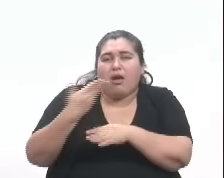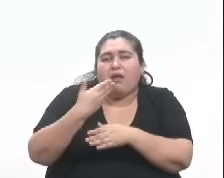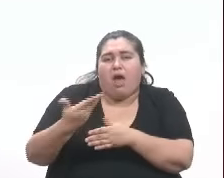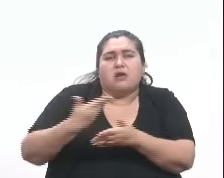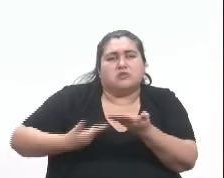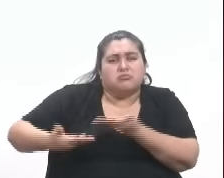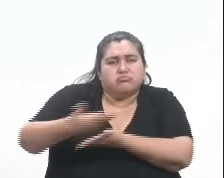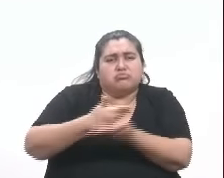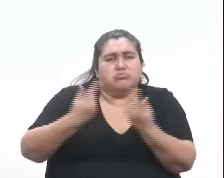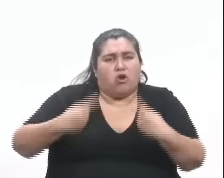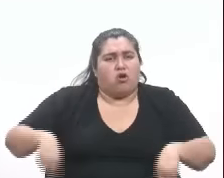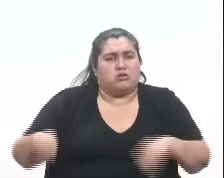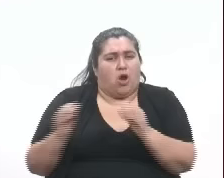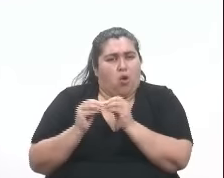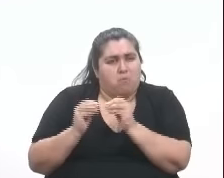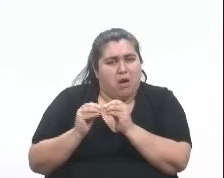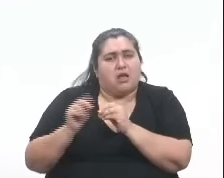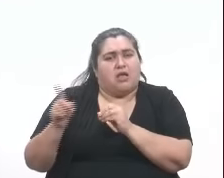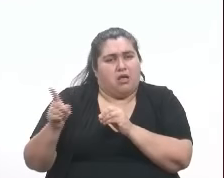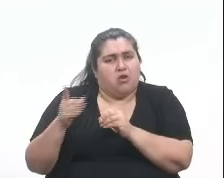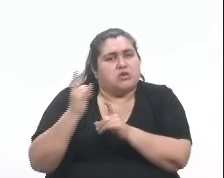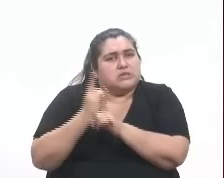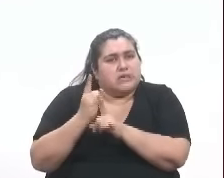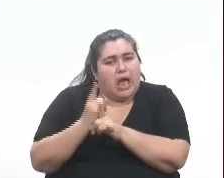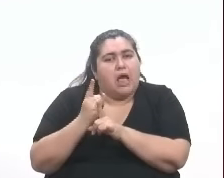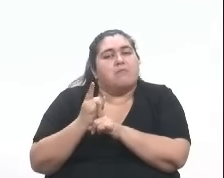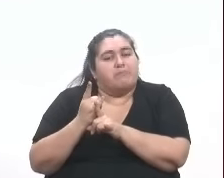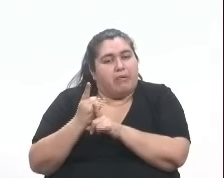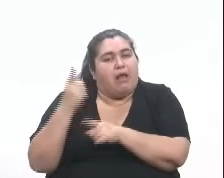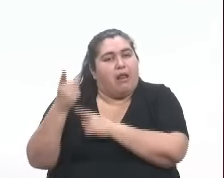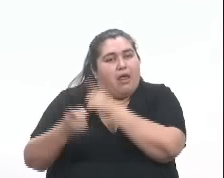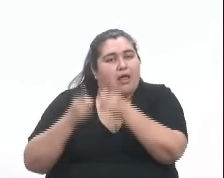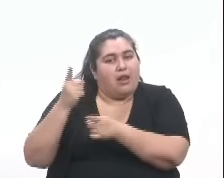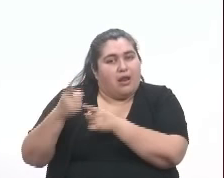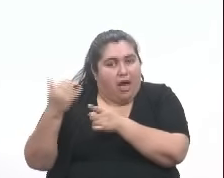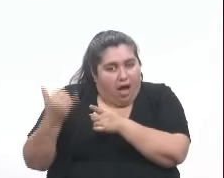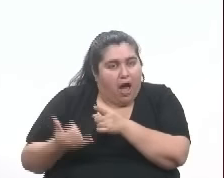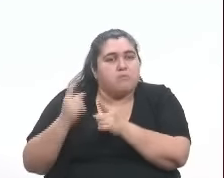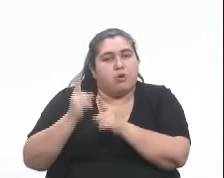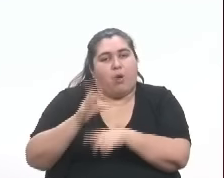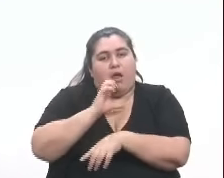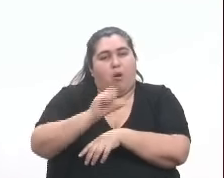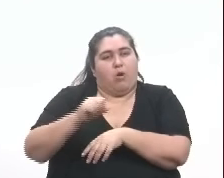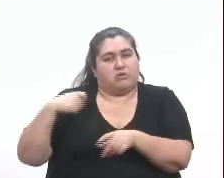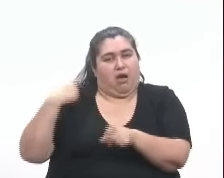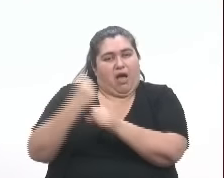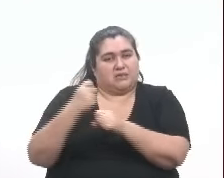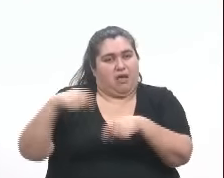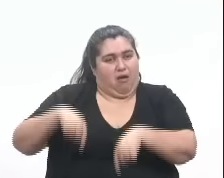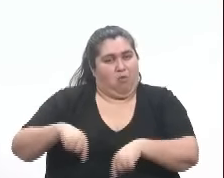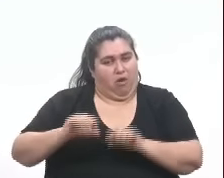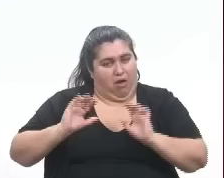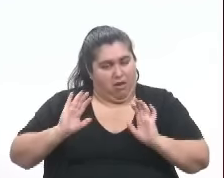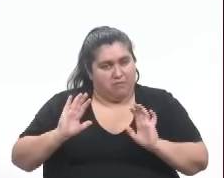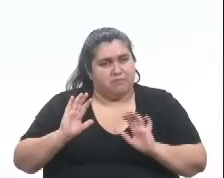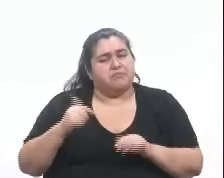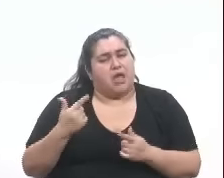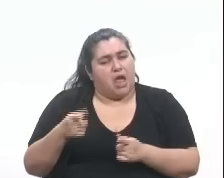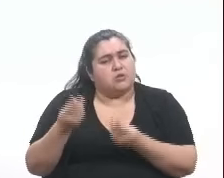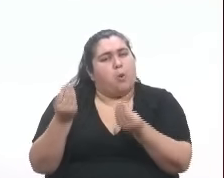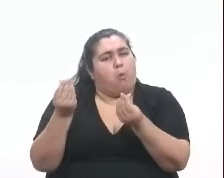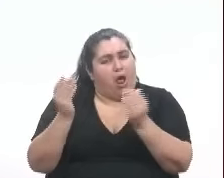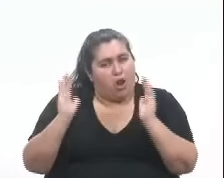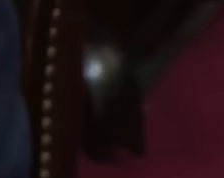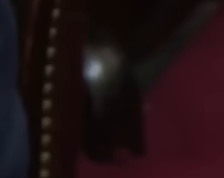los compañeros, que han tenido todo tipo de operaciones. Y eso es lo que vale, porque estamos